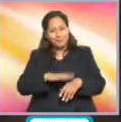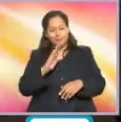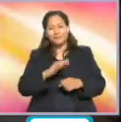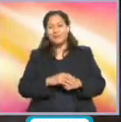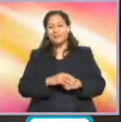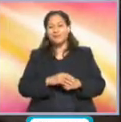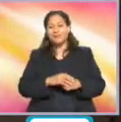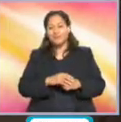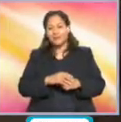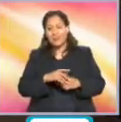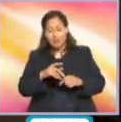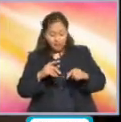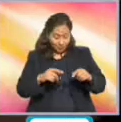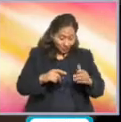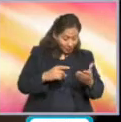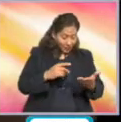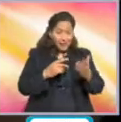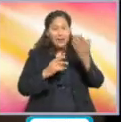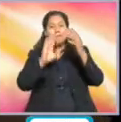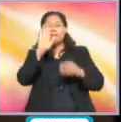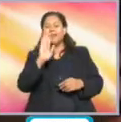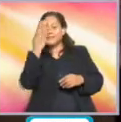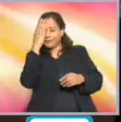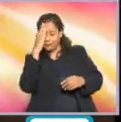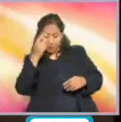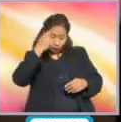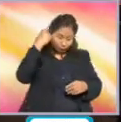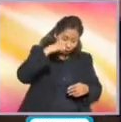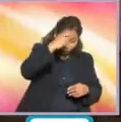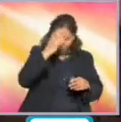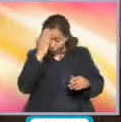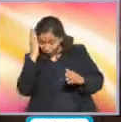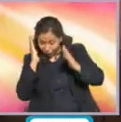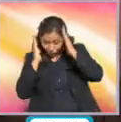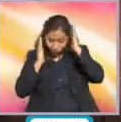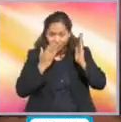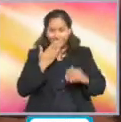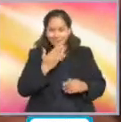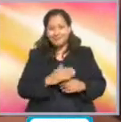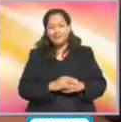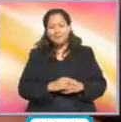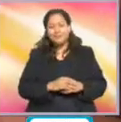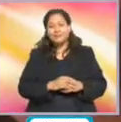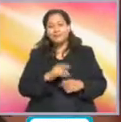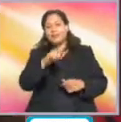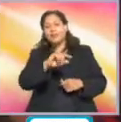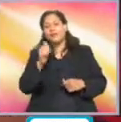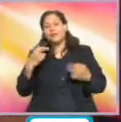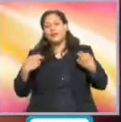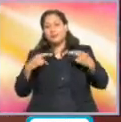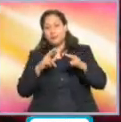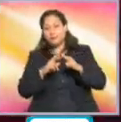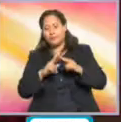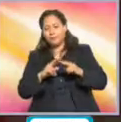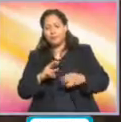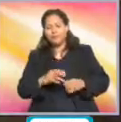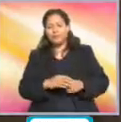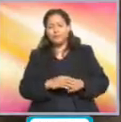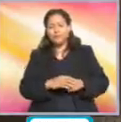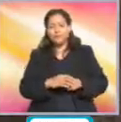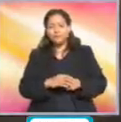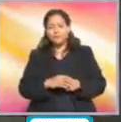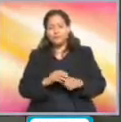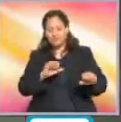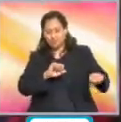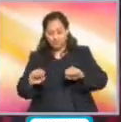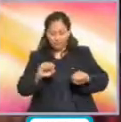poder peinar allí como espejo. Dale. Sí, sí. Bien. Y acá el otro maestro